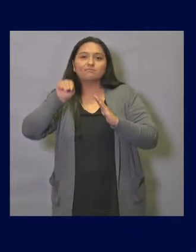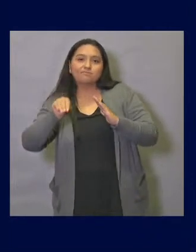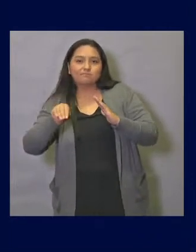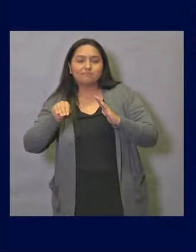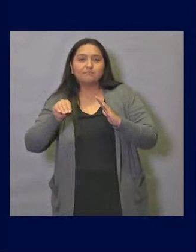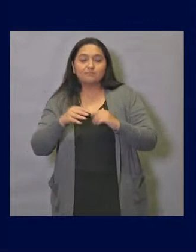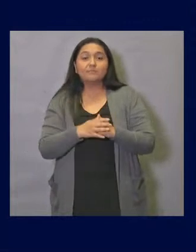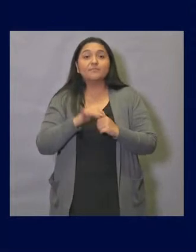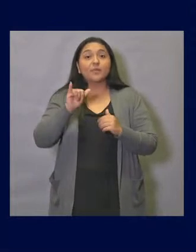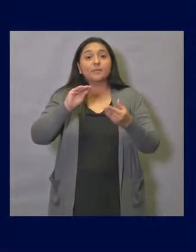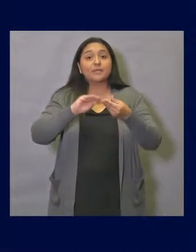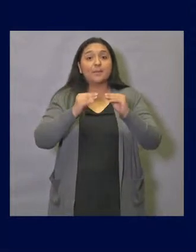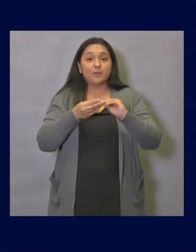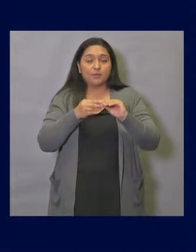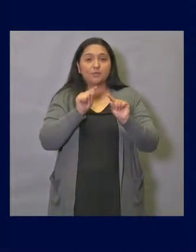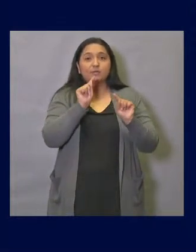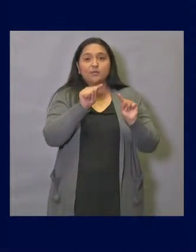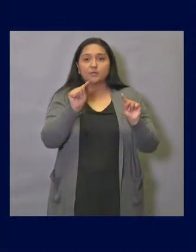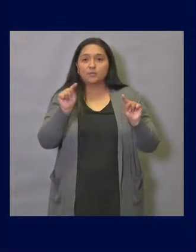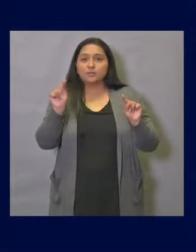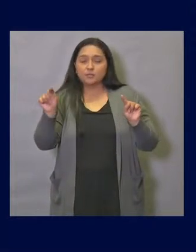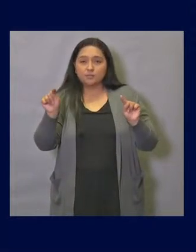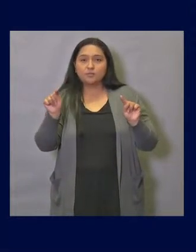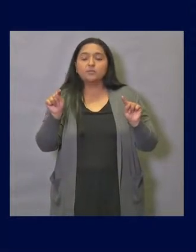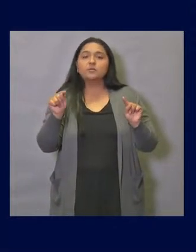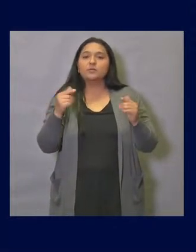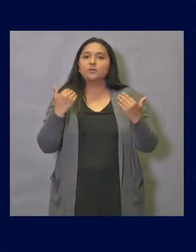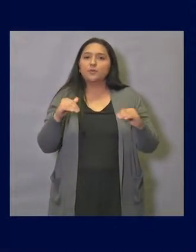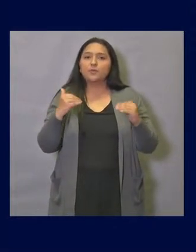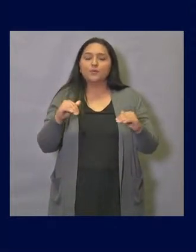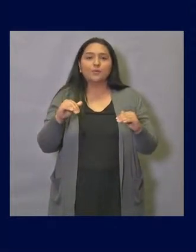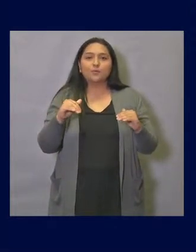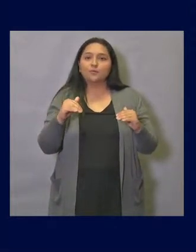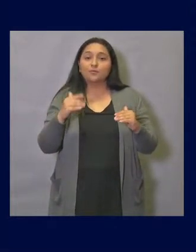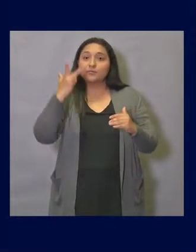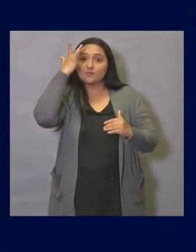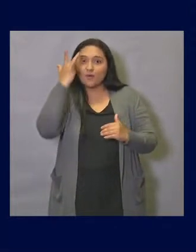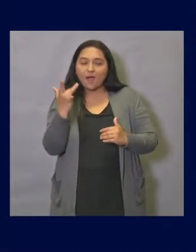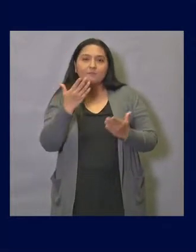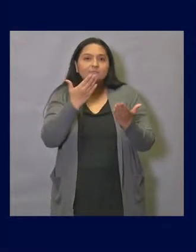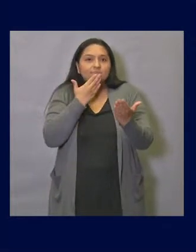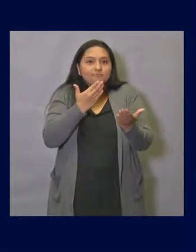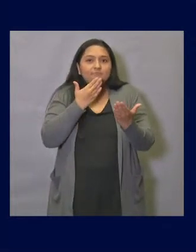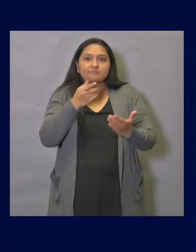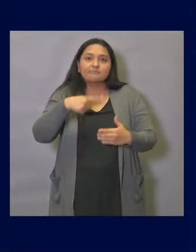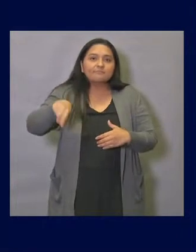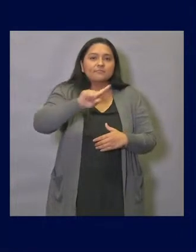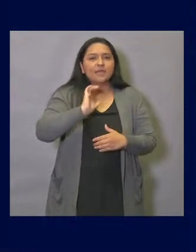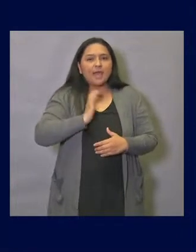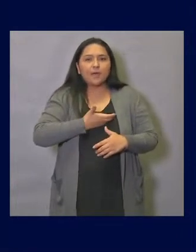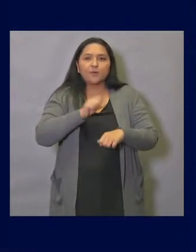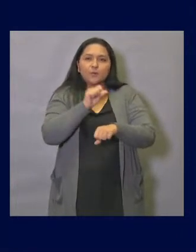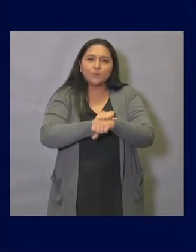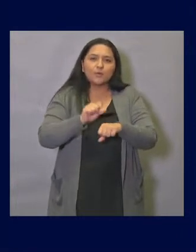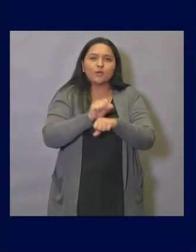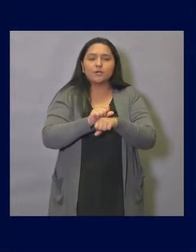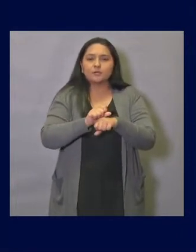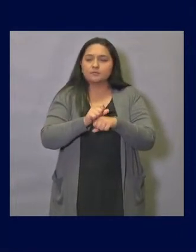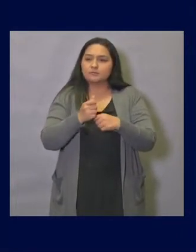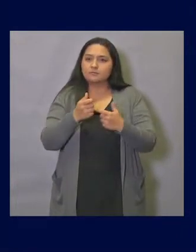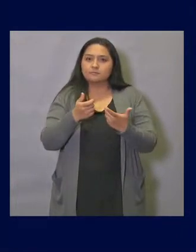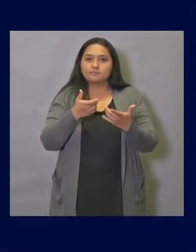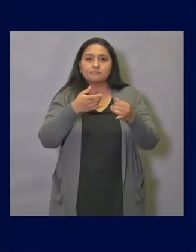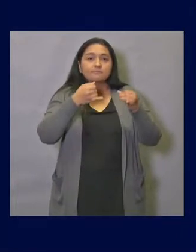son reales y estamos agradecidos por las decisiones tomadas y el trabajo realizado por todos, incluyendo individuos